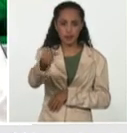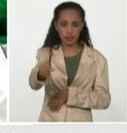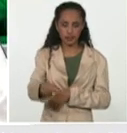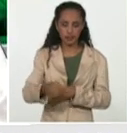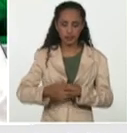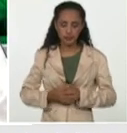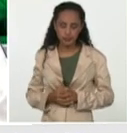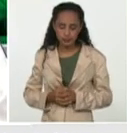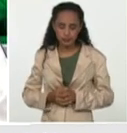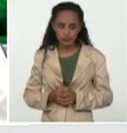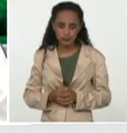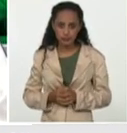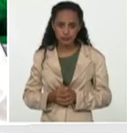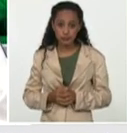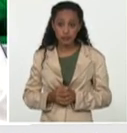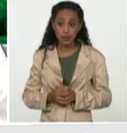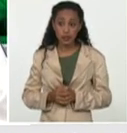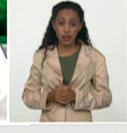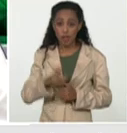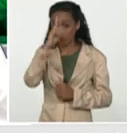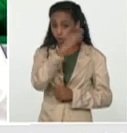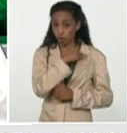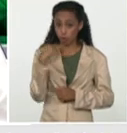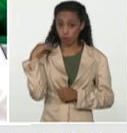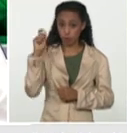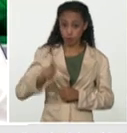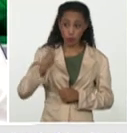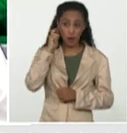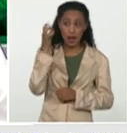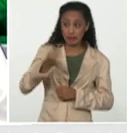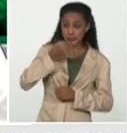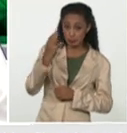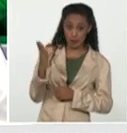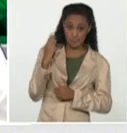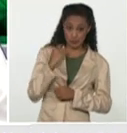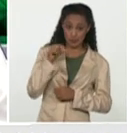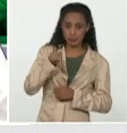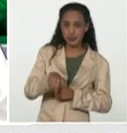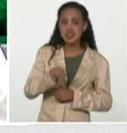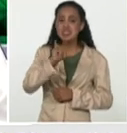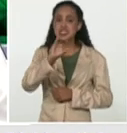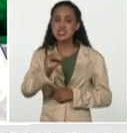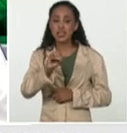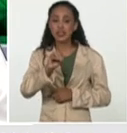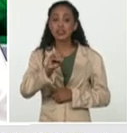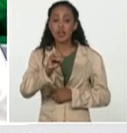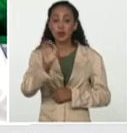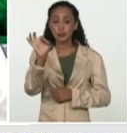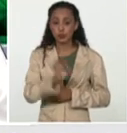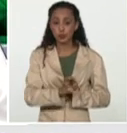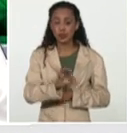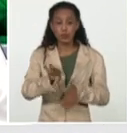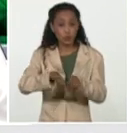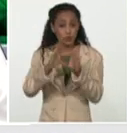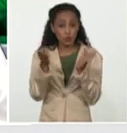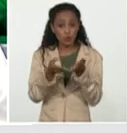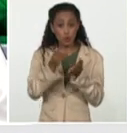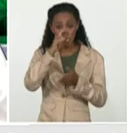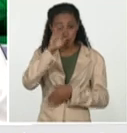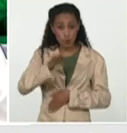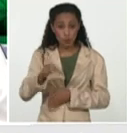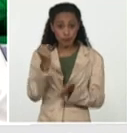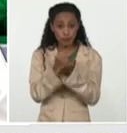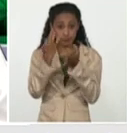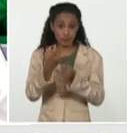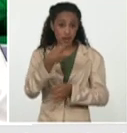Me explicaba ella que el 60,2% de todos los pediátricos confirmados en el día de ayer